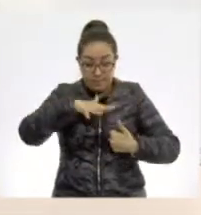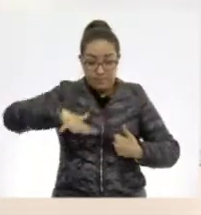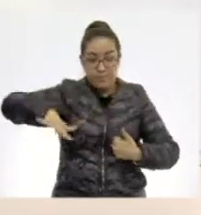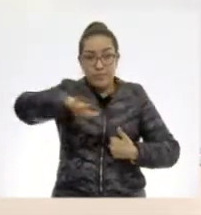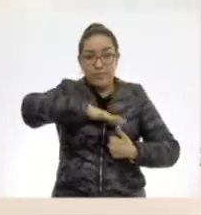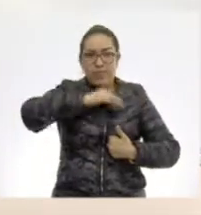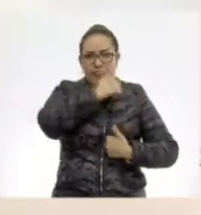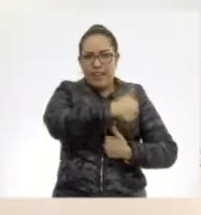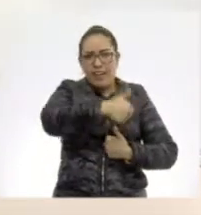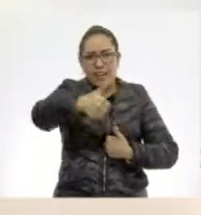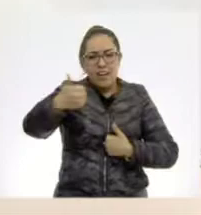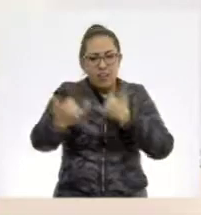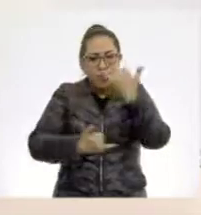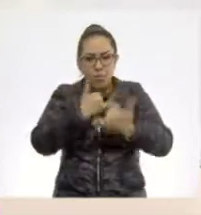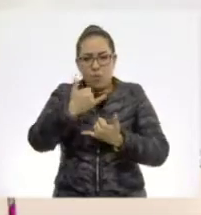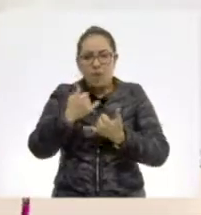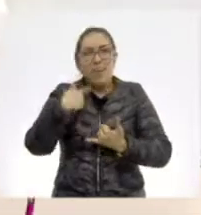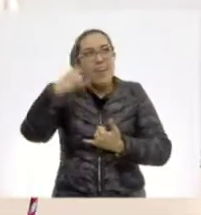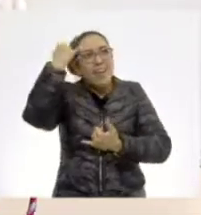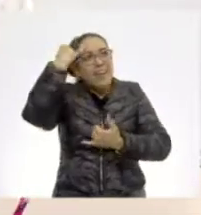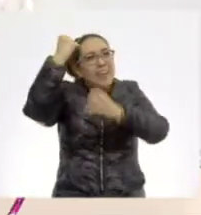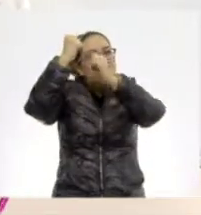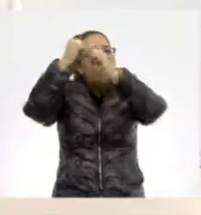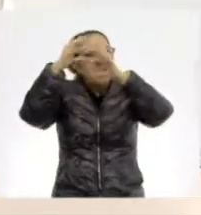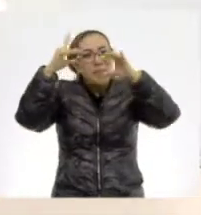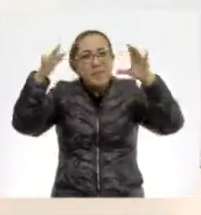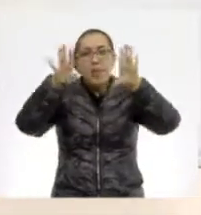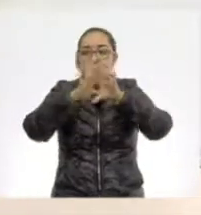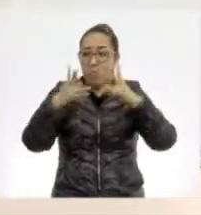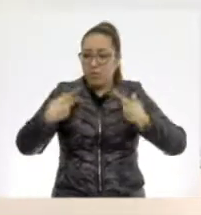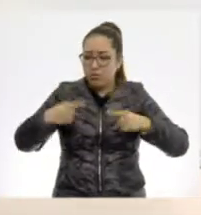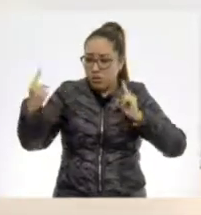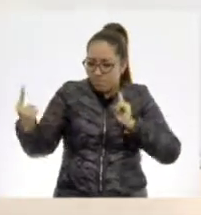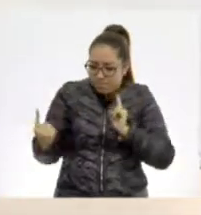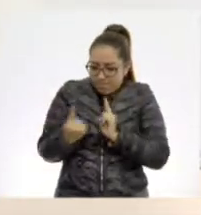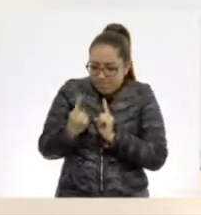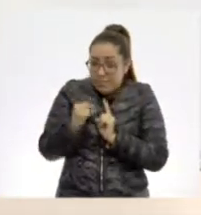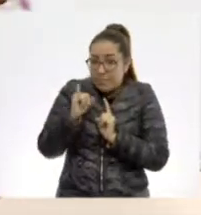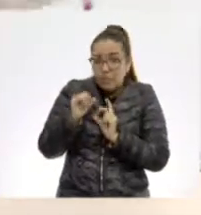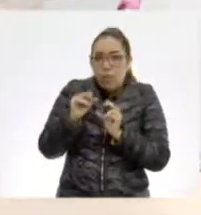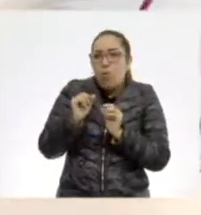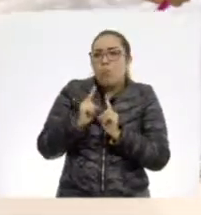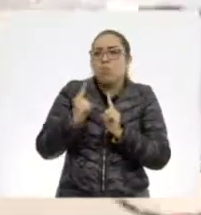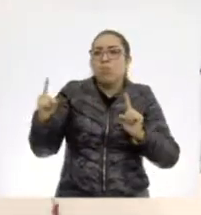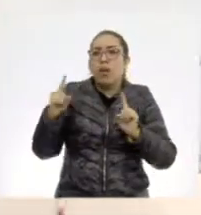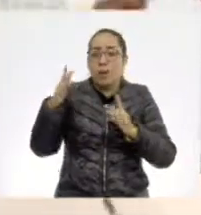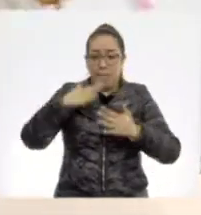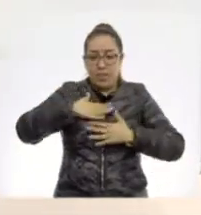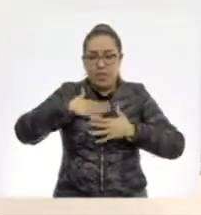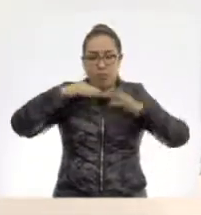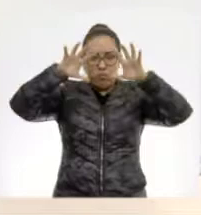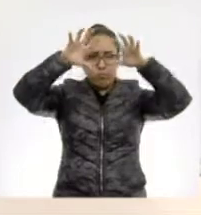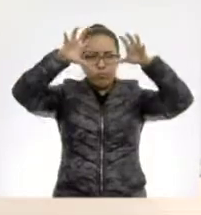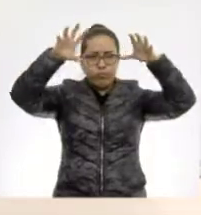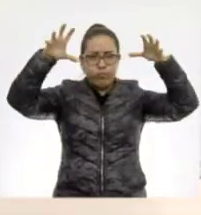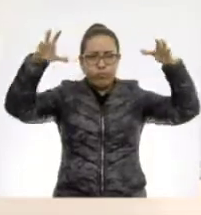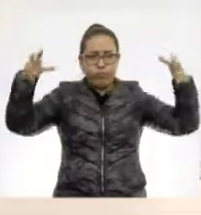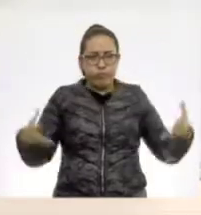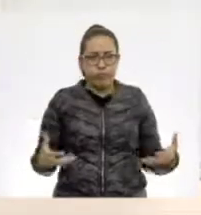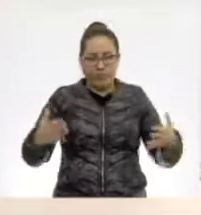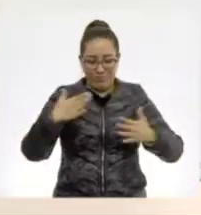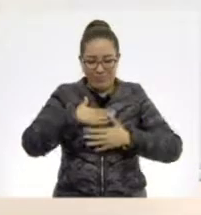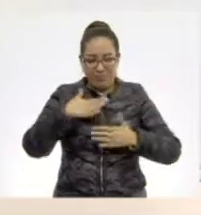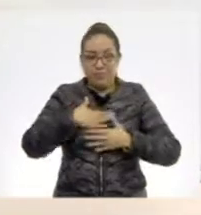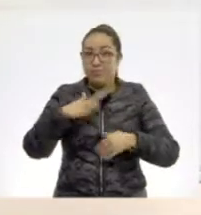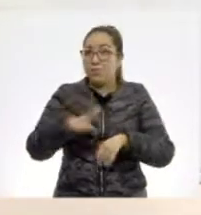a imaginar y a darnos cuenta hasta dónde permitimos que los demás se acerquen a nosotros, a nuestra burbuja invisible. Y para eso